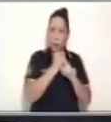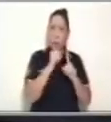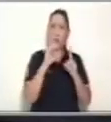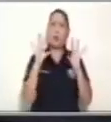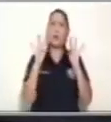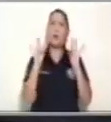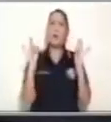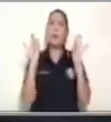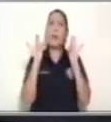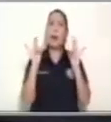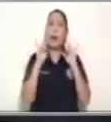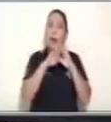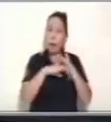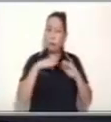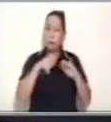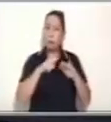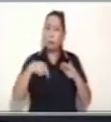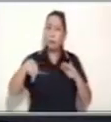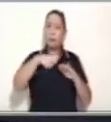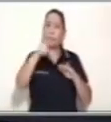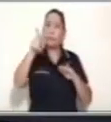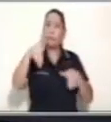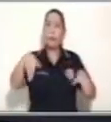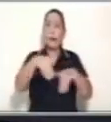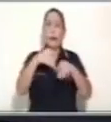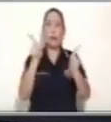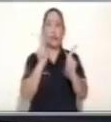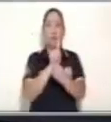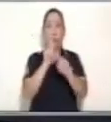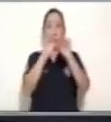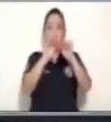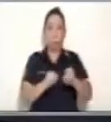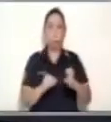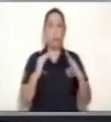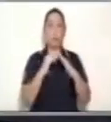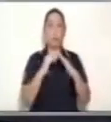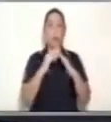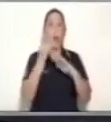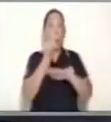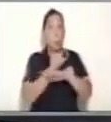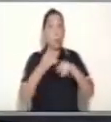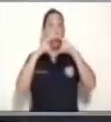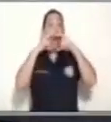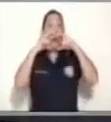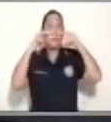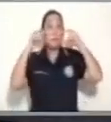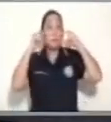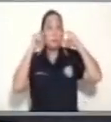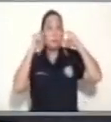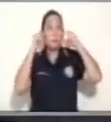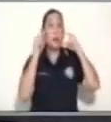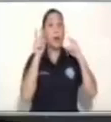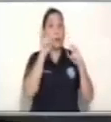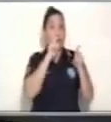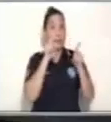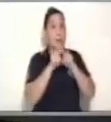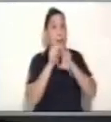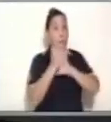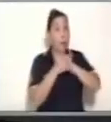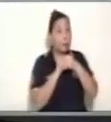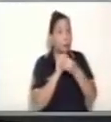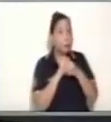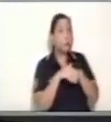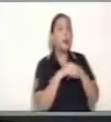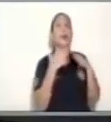el país, nos dijo, no pueden salir de casa, debemos de utilizar mascarilla, lavarnos las manos. Ya existe el primer